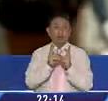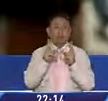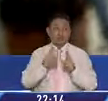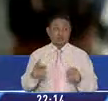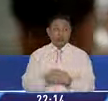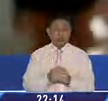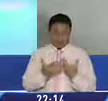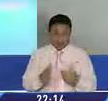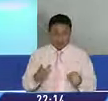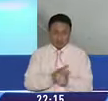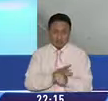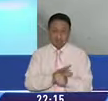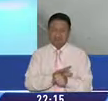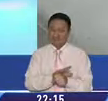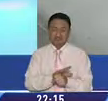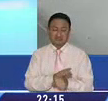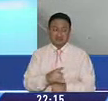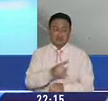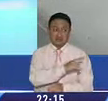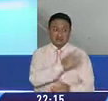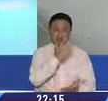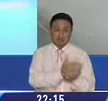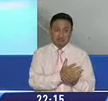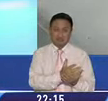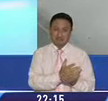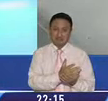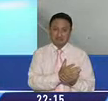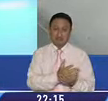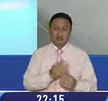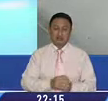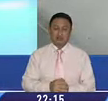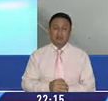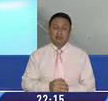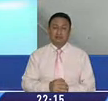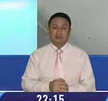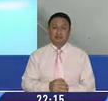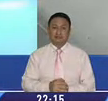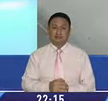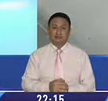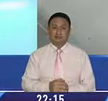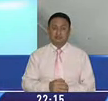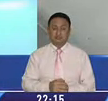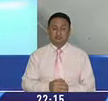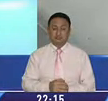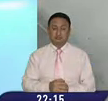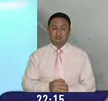parecer no es suficiente para frenar los hechos delictivos y la ola de violencia.